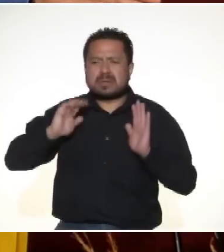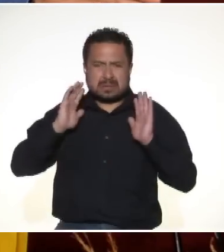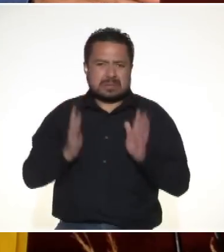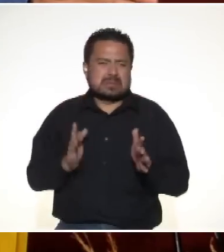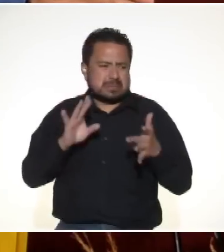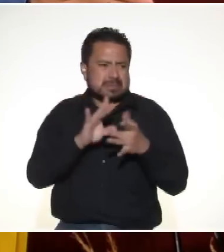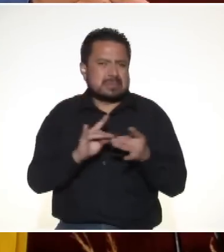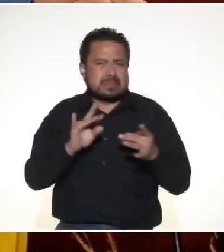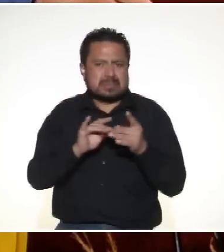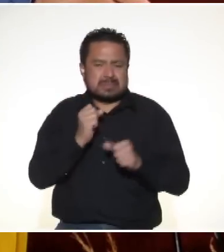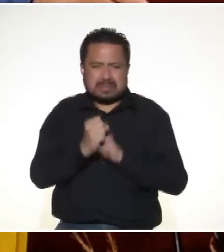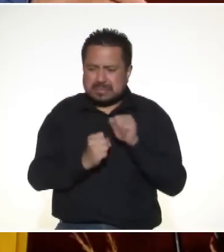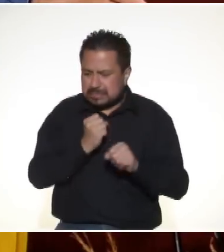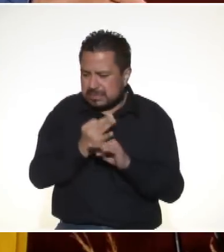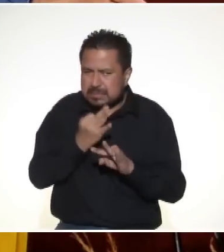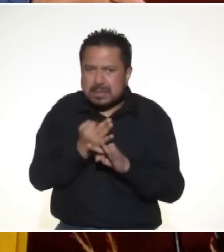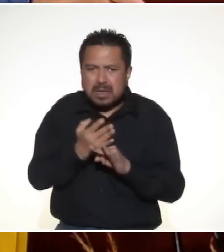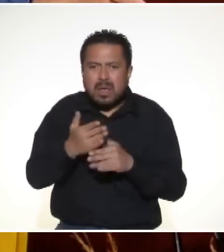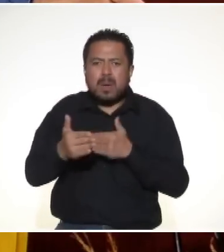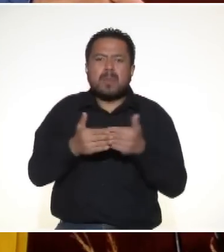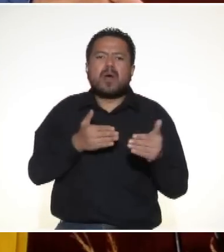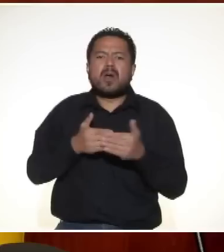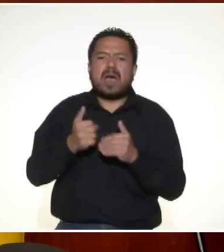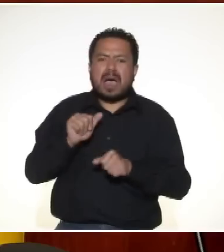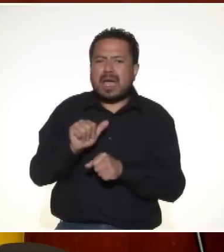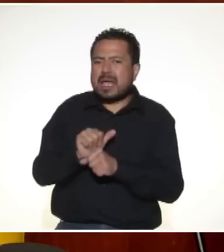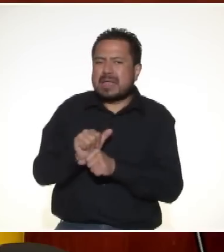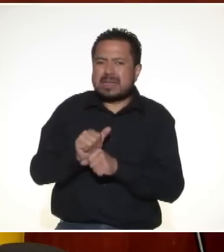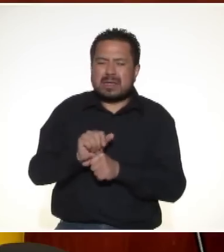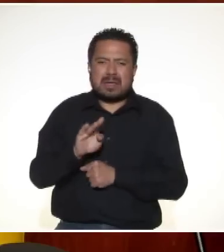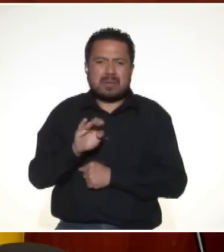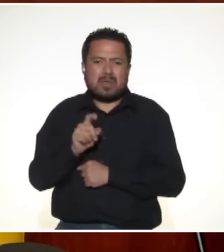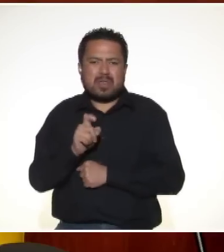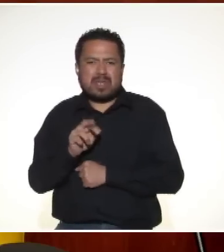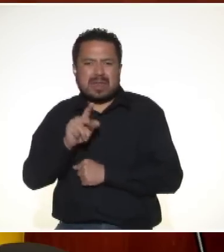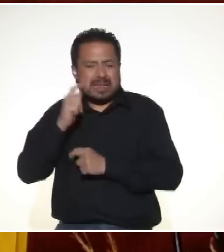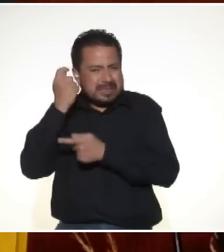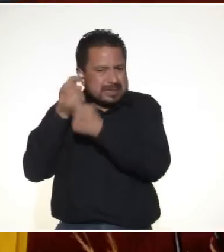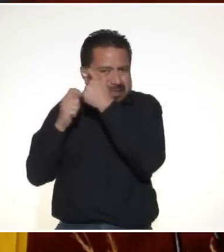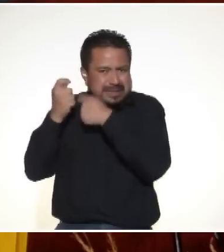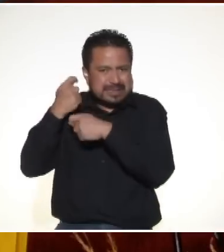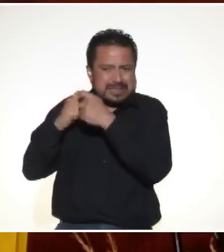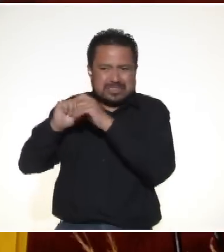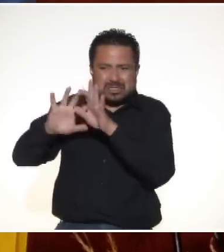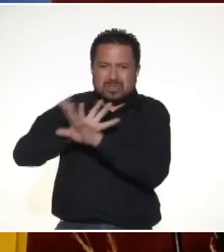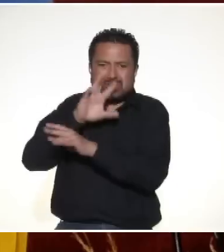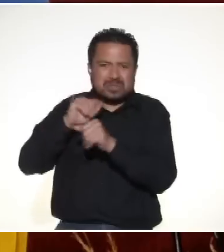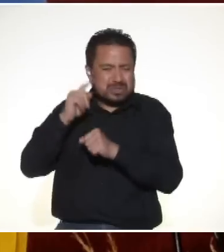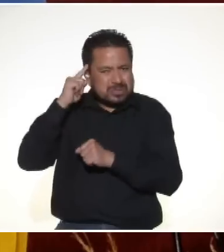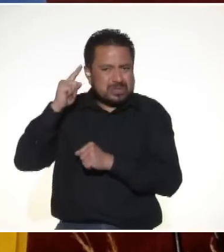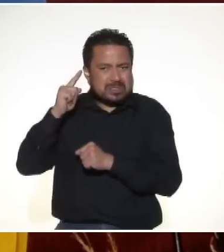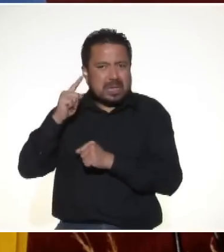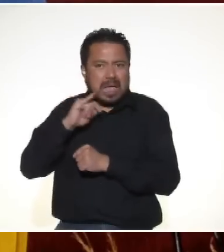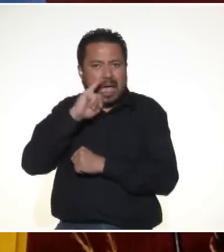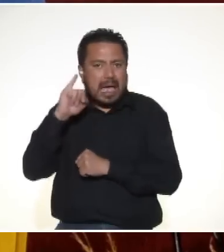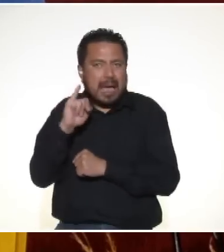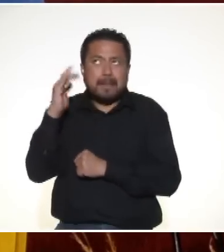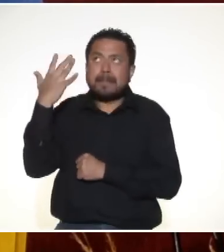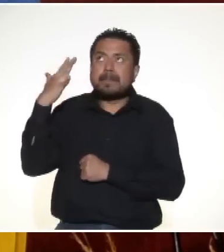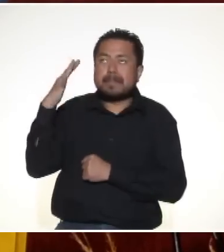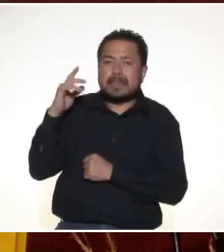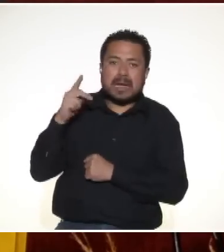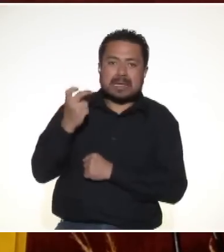a revelar mi edad, se puso de moda una actriz que se llamaba Bodere, quise hacer unas trencitas de todo el pelo. Son áreas que nunca se han expuesto al